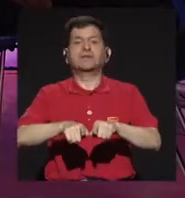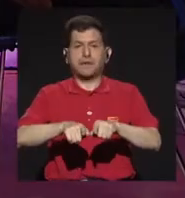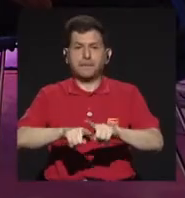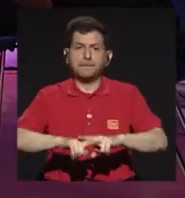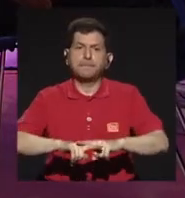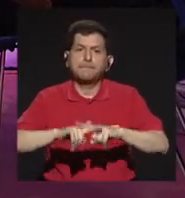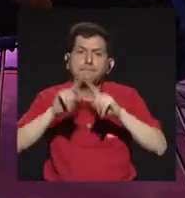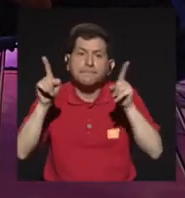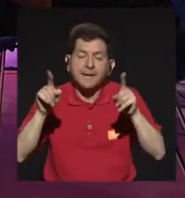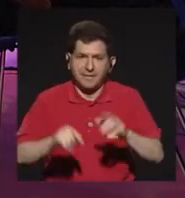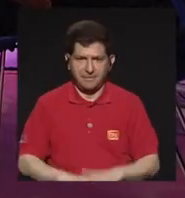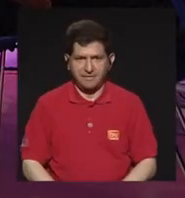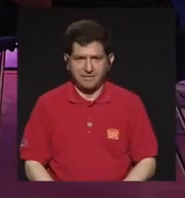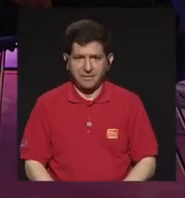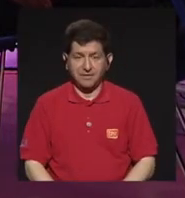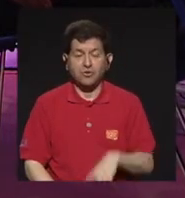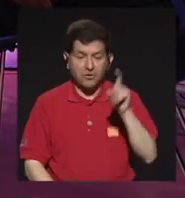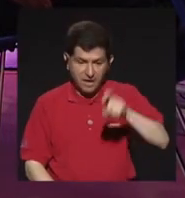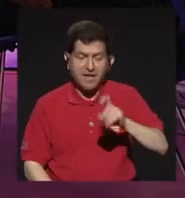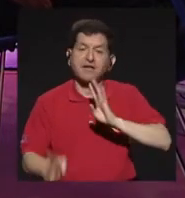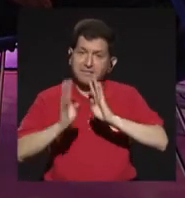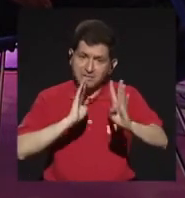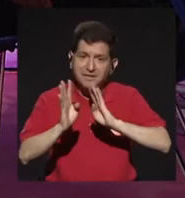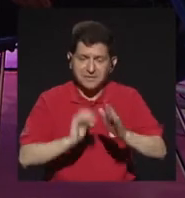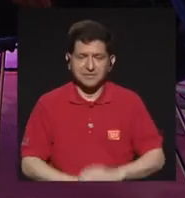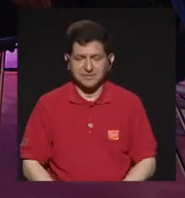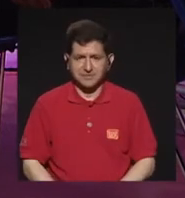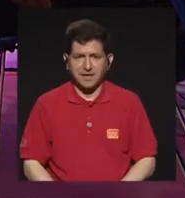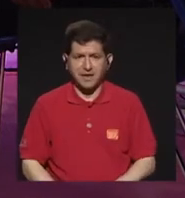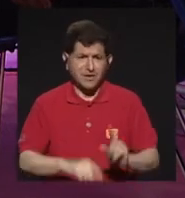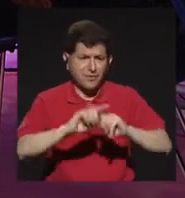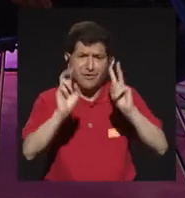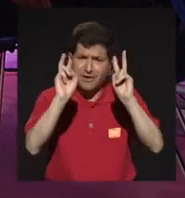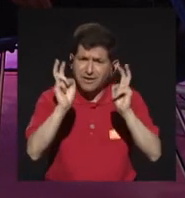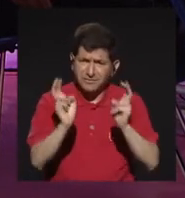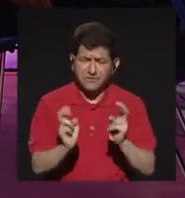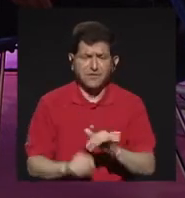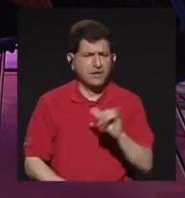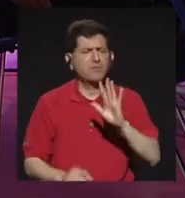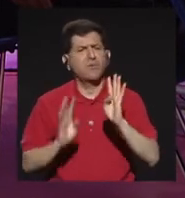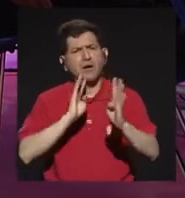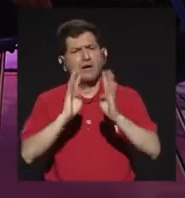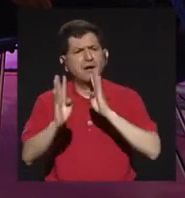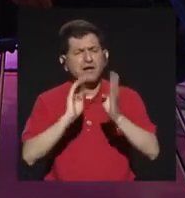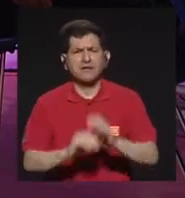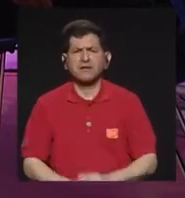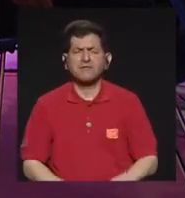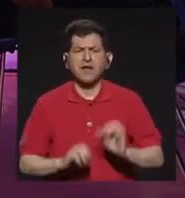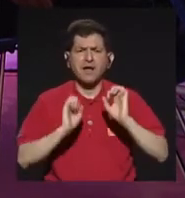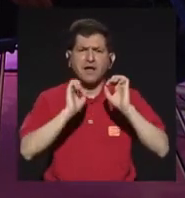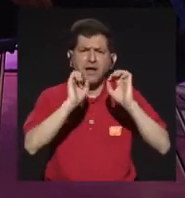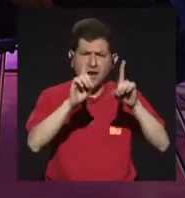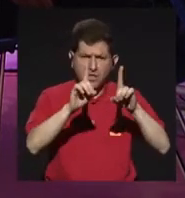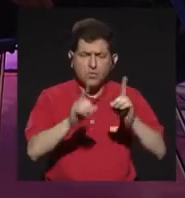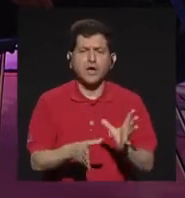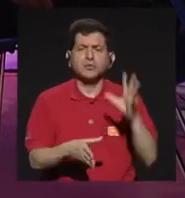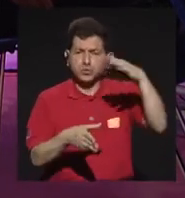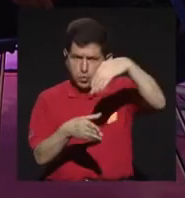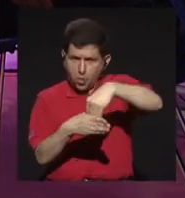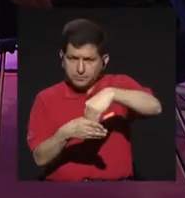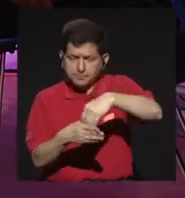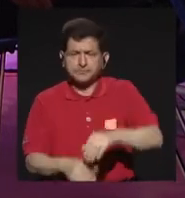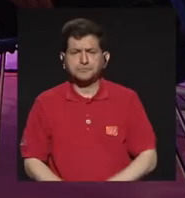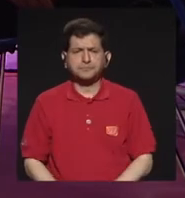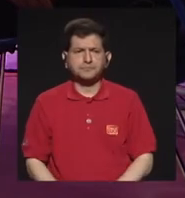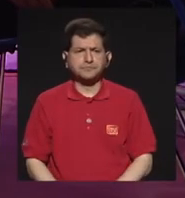pero de lo que se tiene que hablar en determinados temas. Se habló también de educación inclusiva,